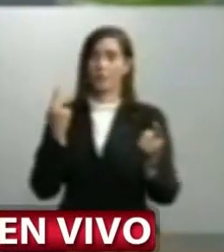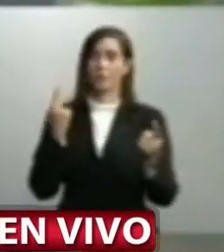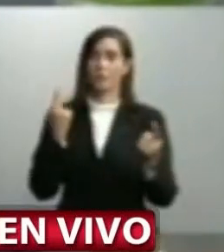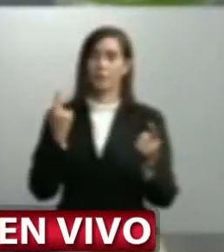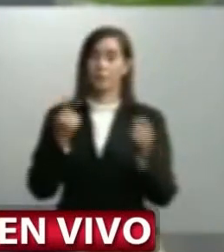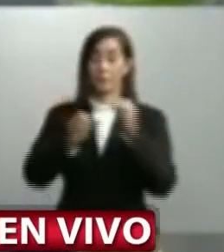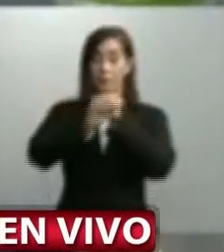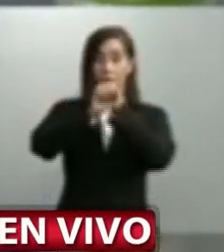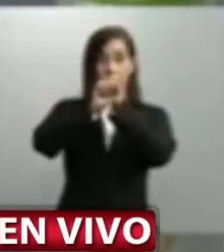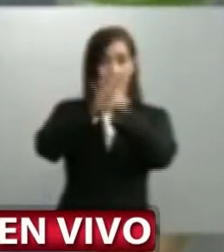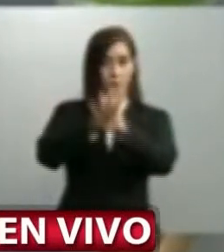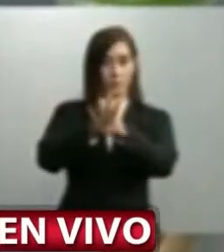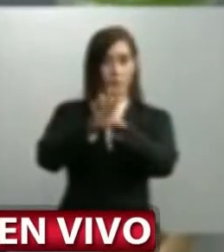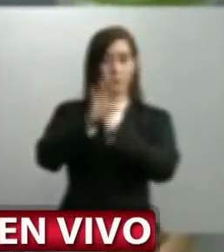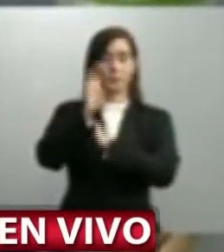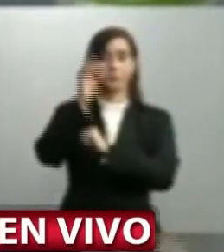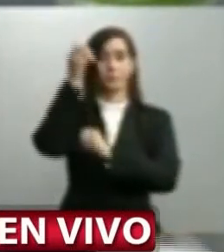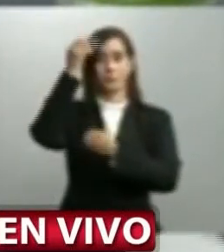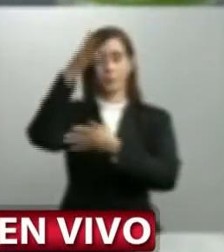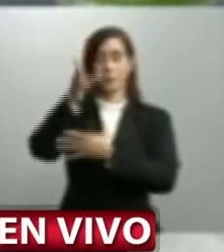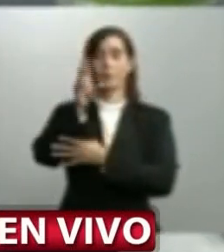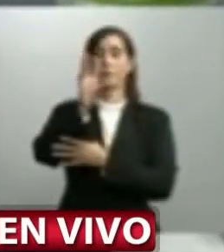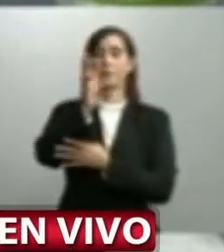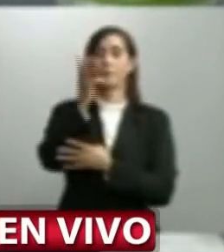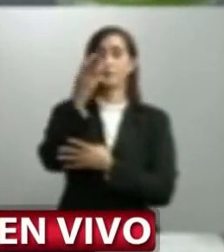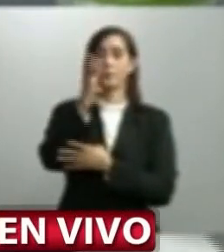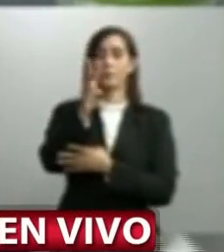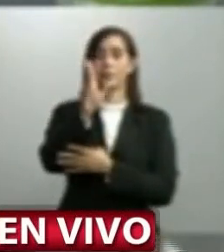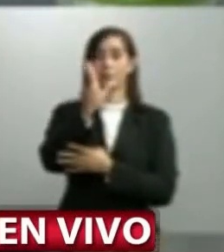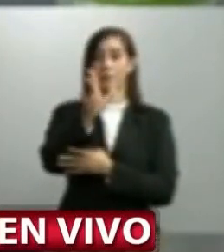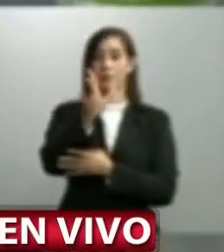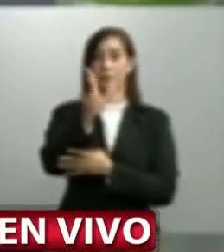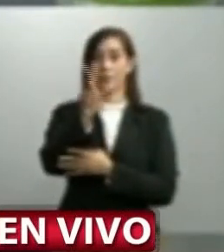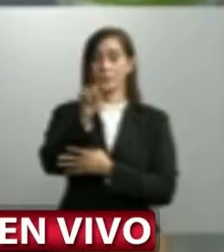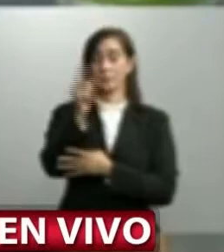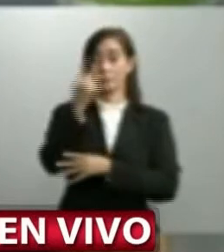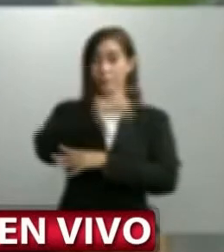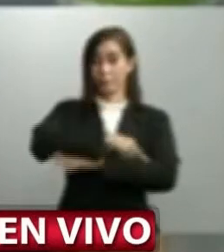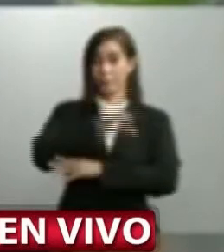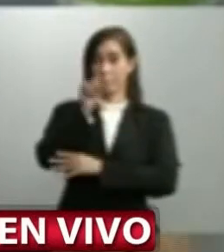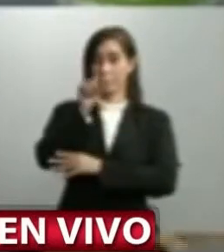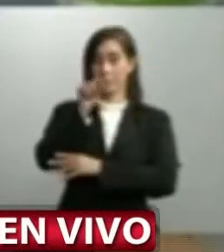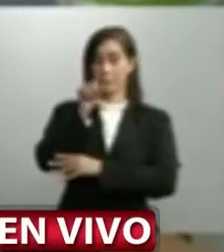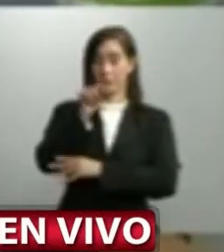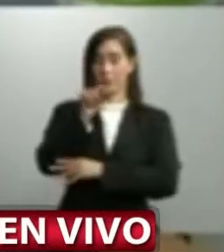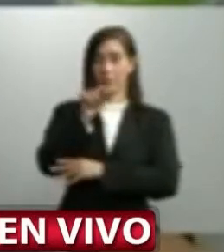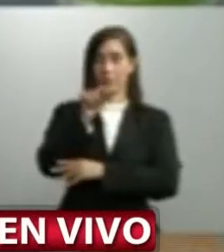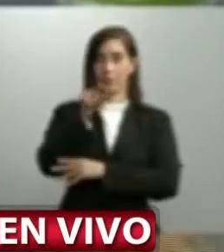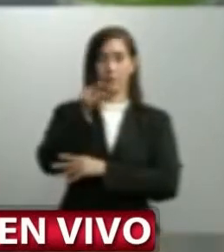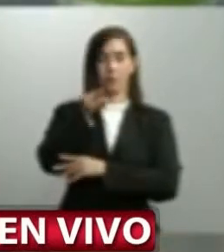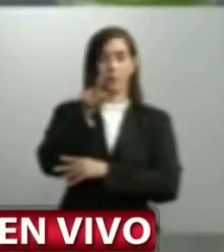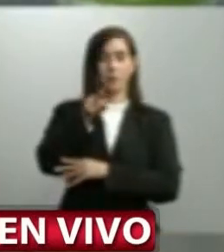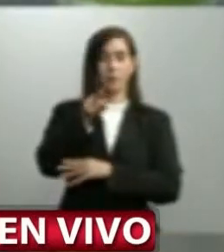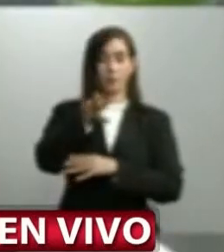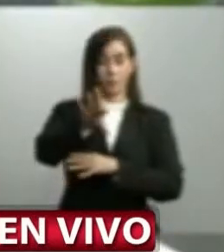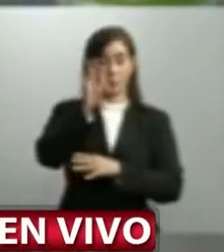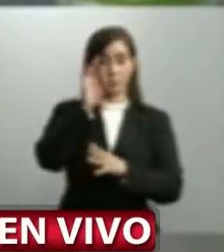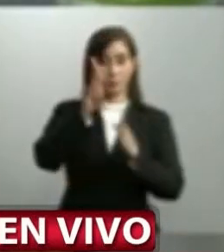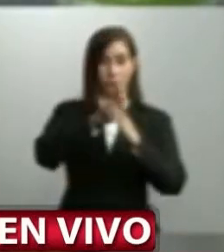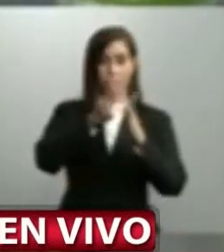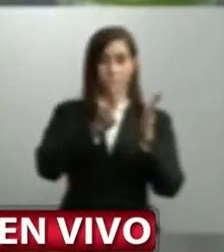En el boletín 63, que es del día 20, el número de positivos, perdón, ese día fue que se tomaron la